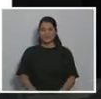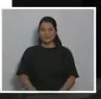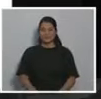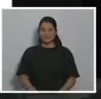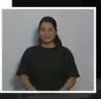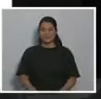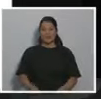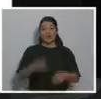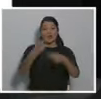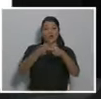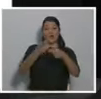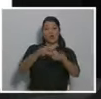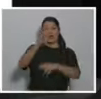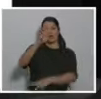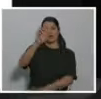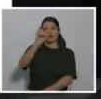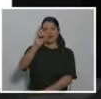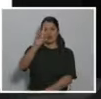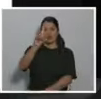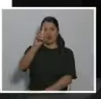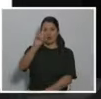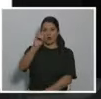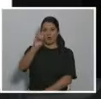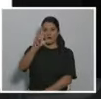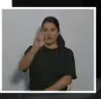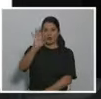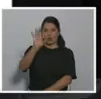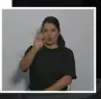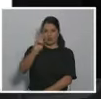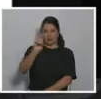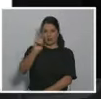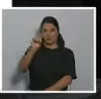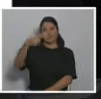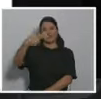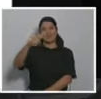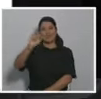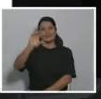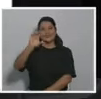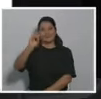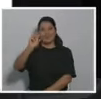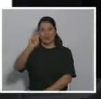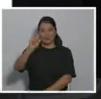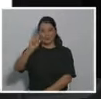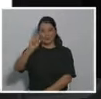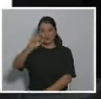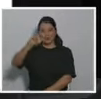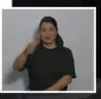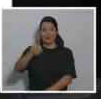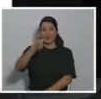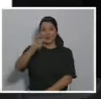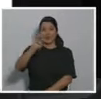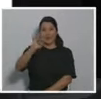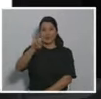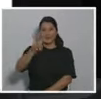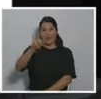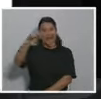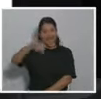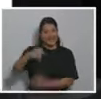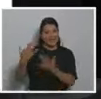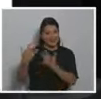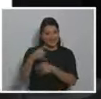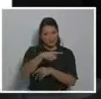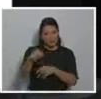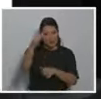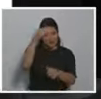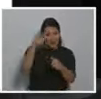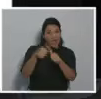semana. Rodolfo Chacón Jiménez. Aquí lo vamos a estar esperando, así que